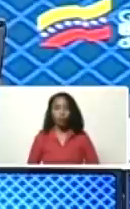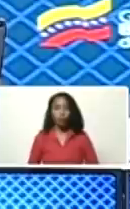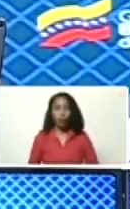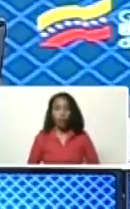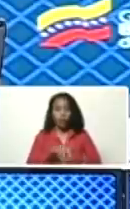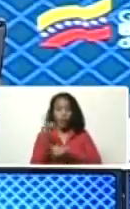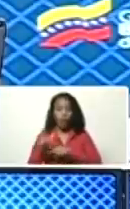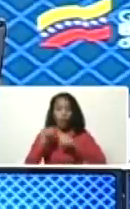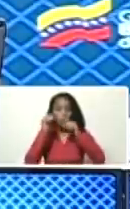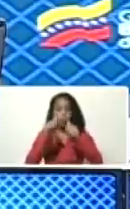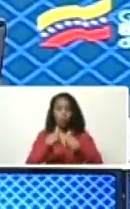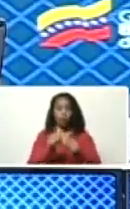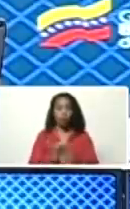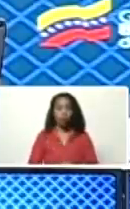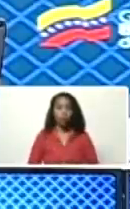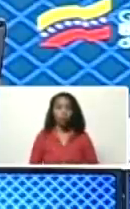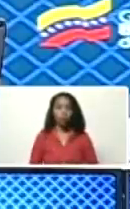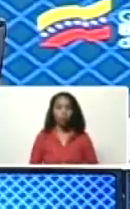allí surgieron